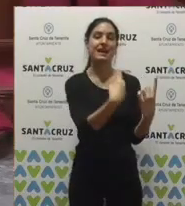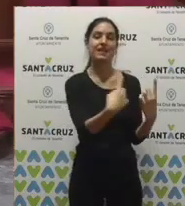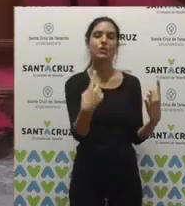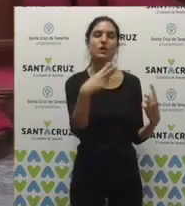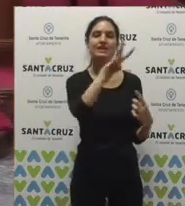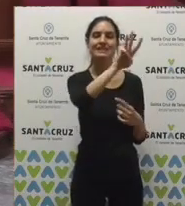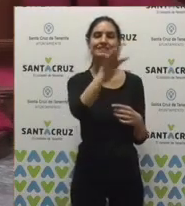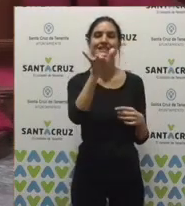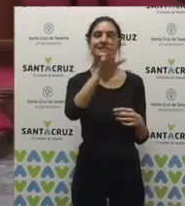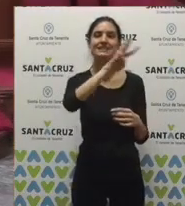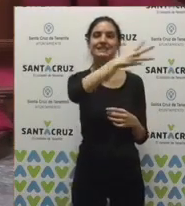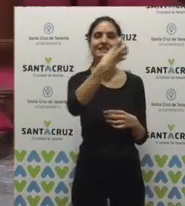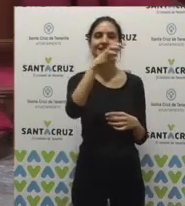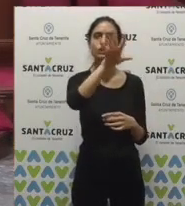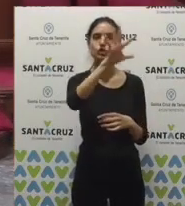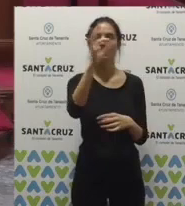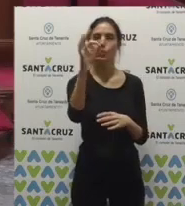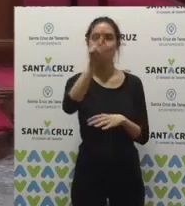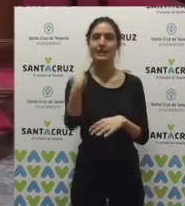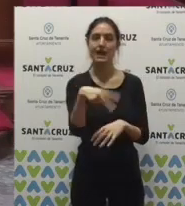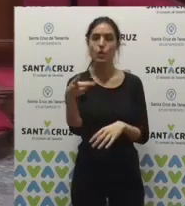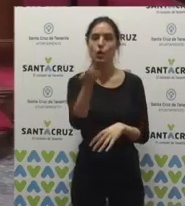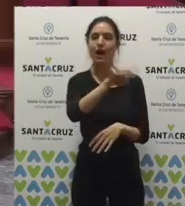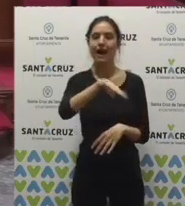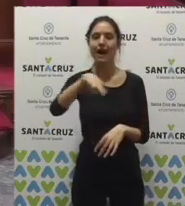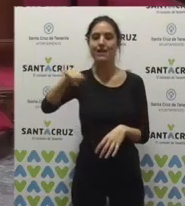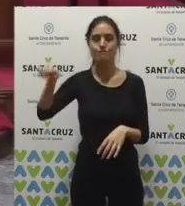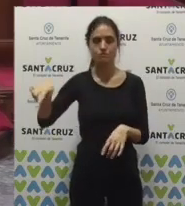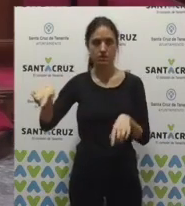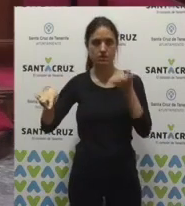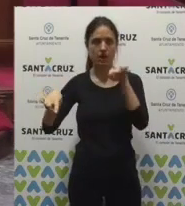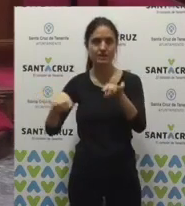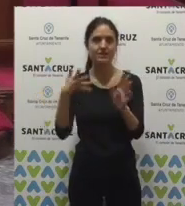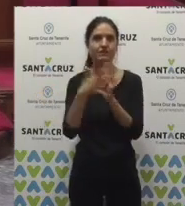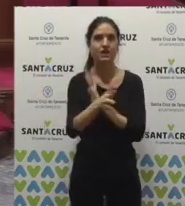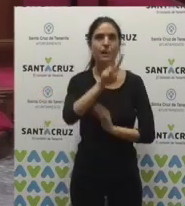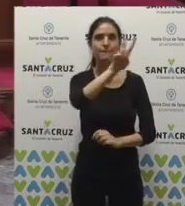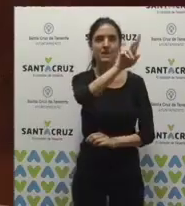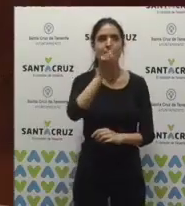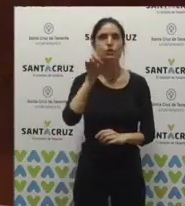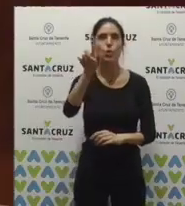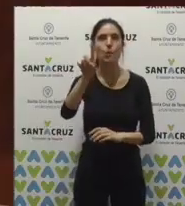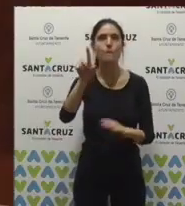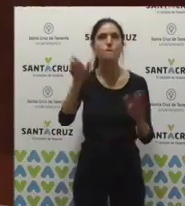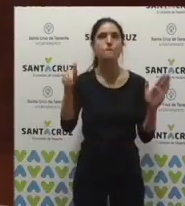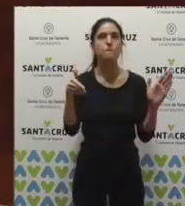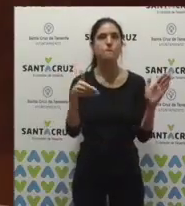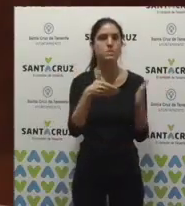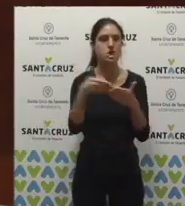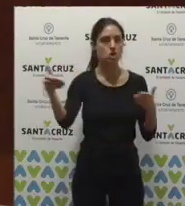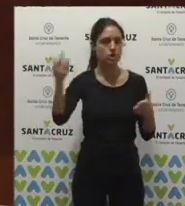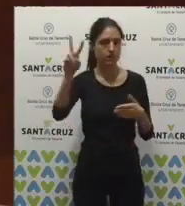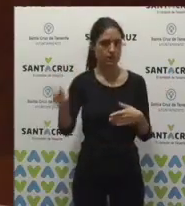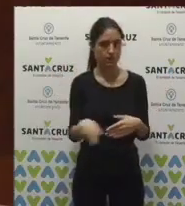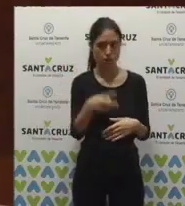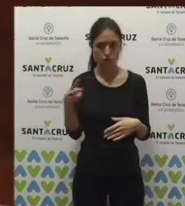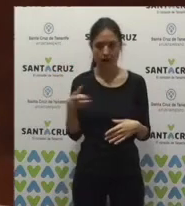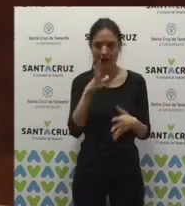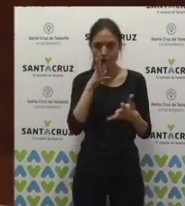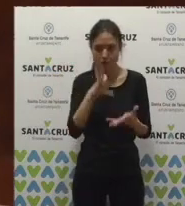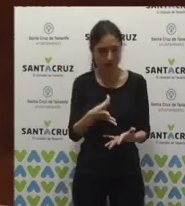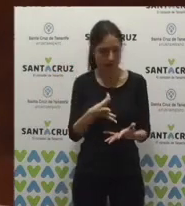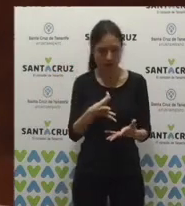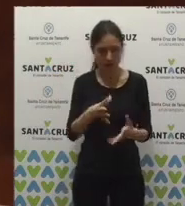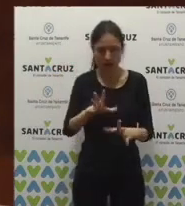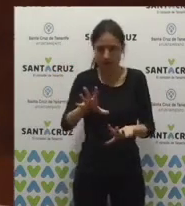350 euros al mes estamos hablando de una cifra de inversión de 21 millones de euros en este momento inasumible fíjense